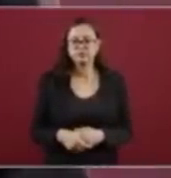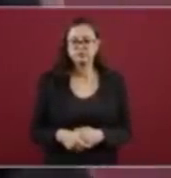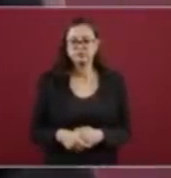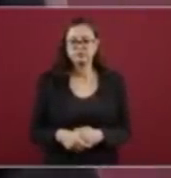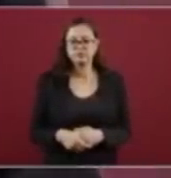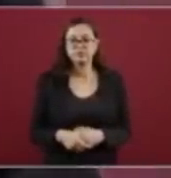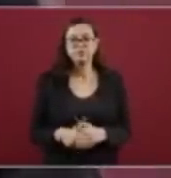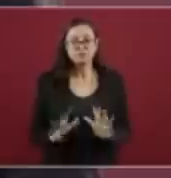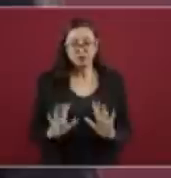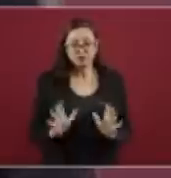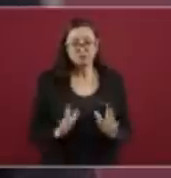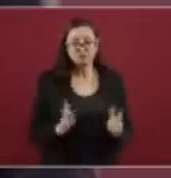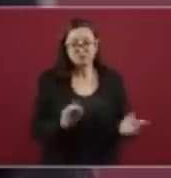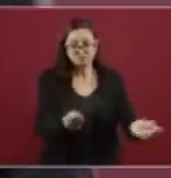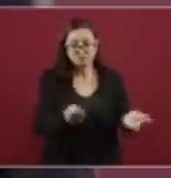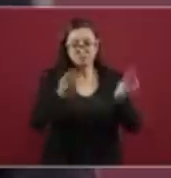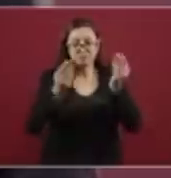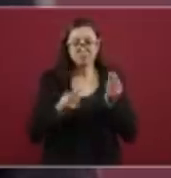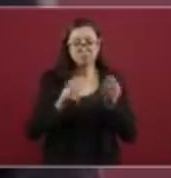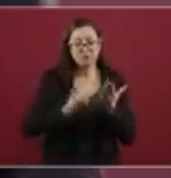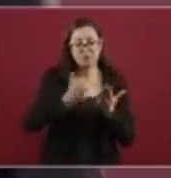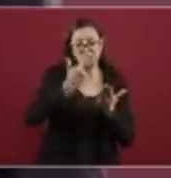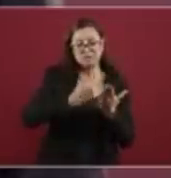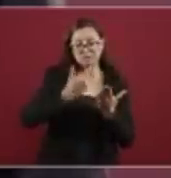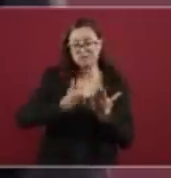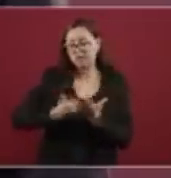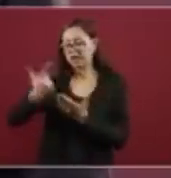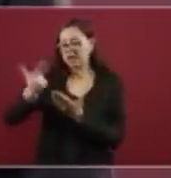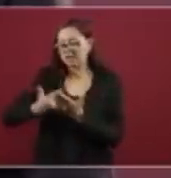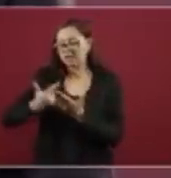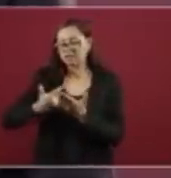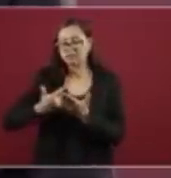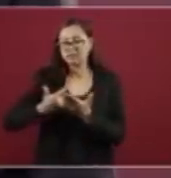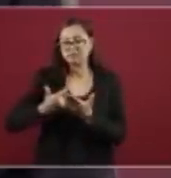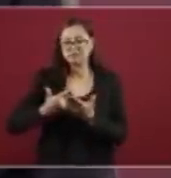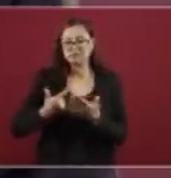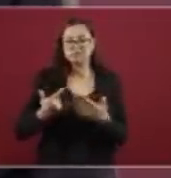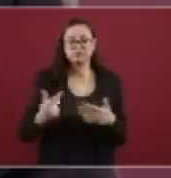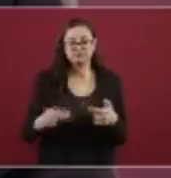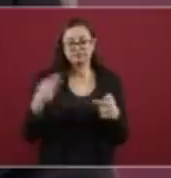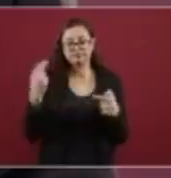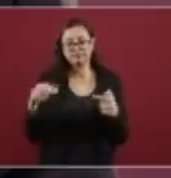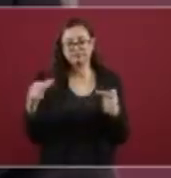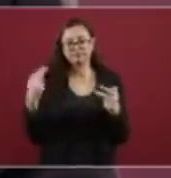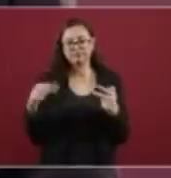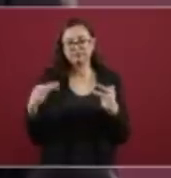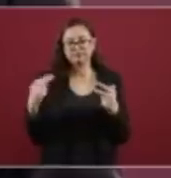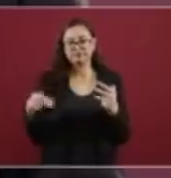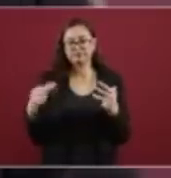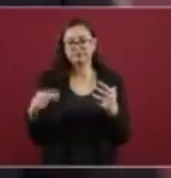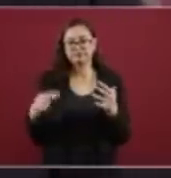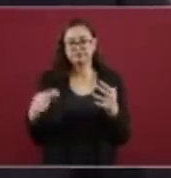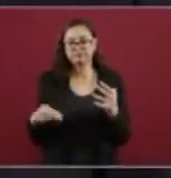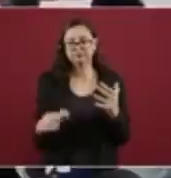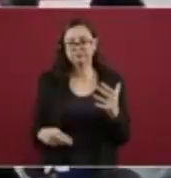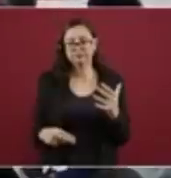de esos padrones con nombres o